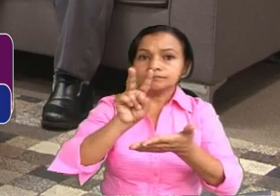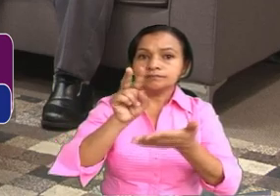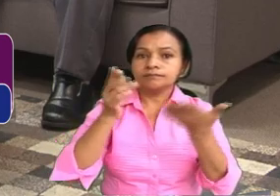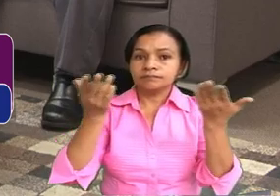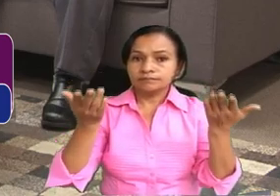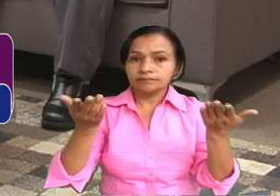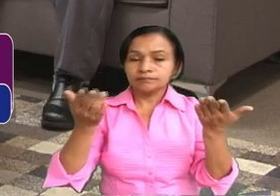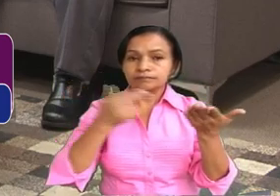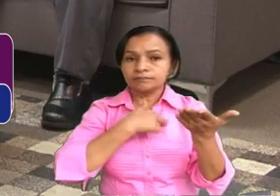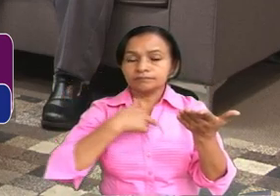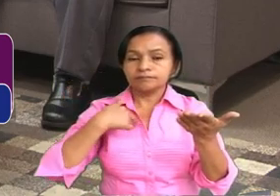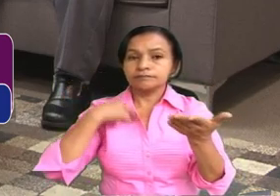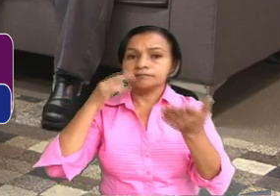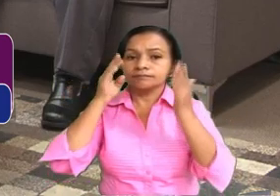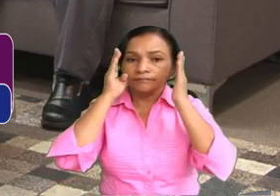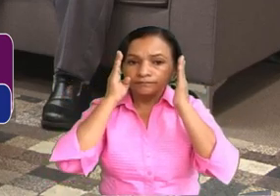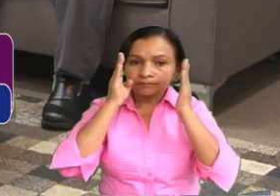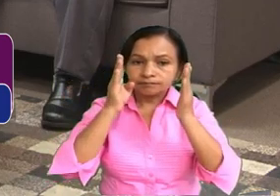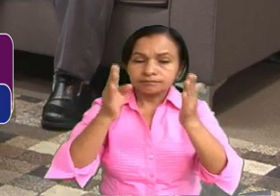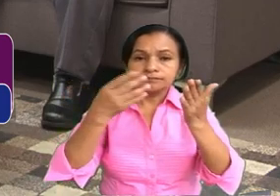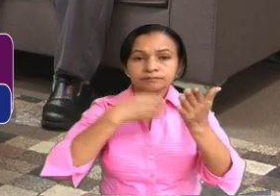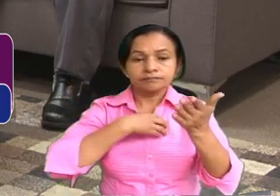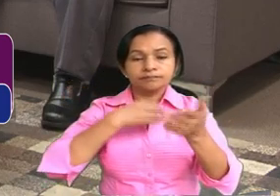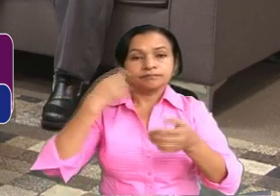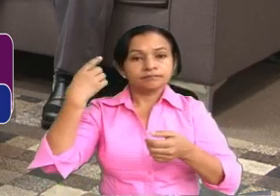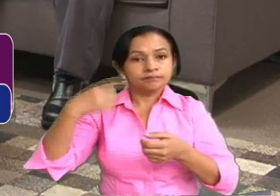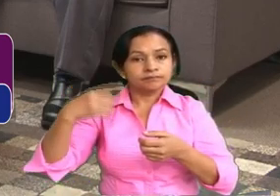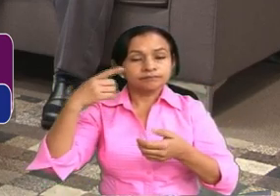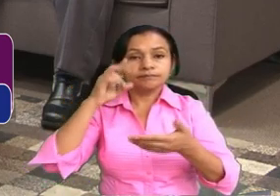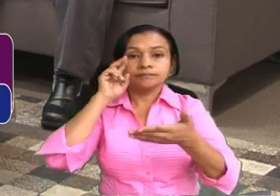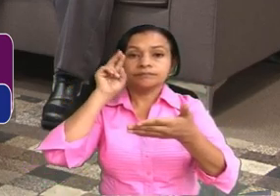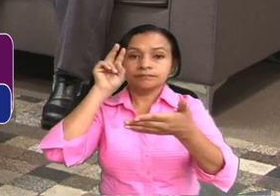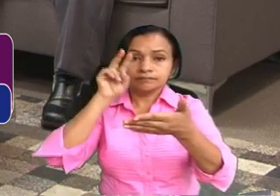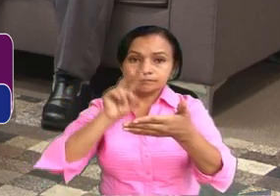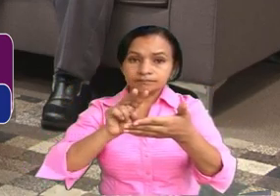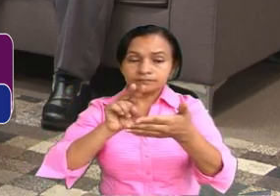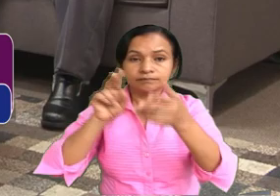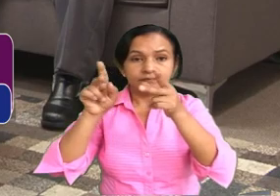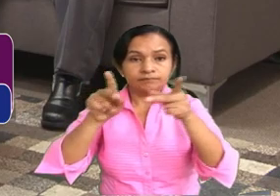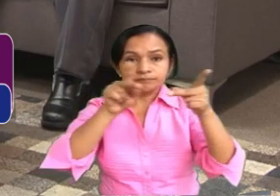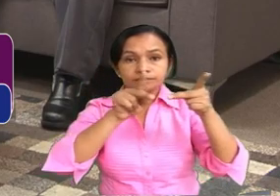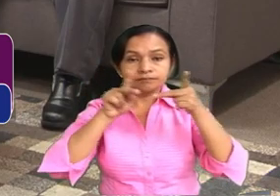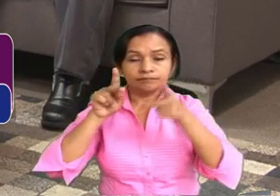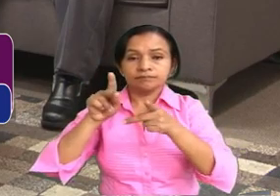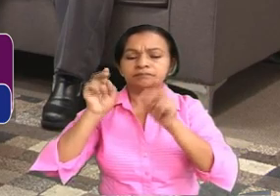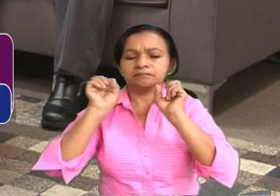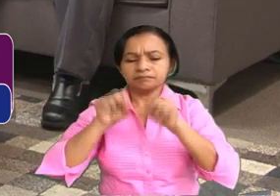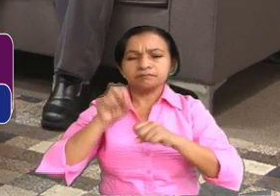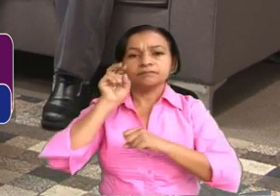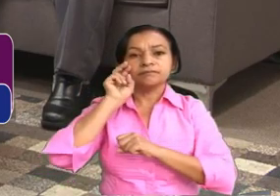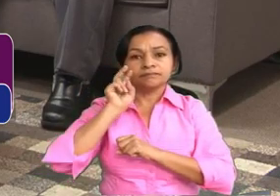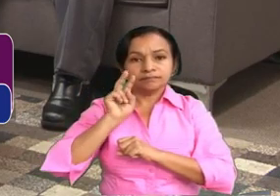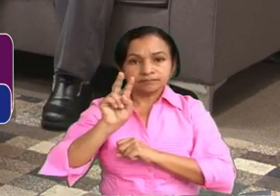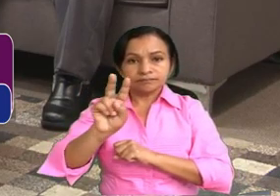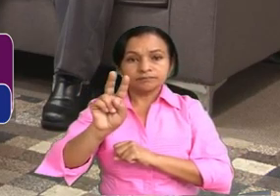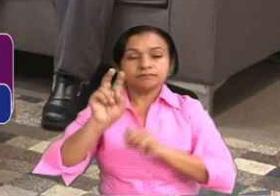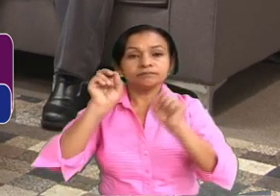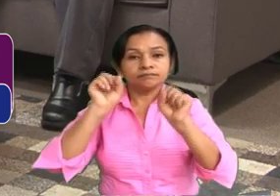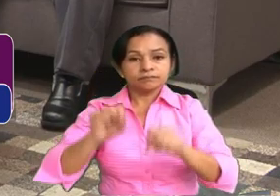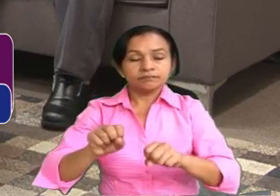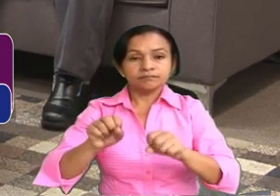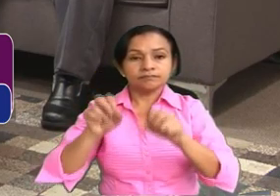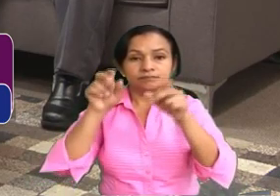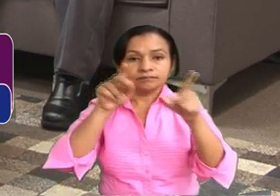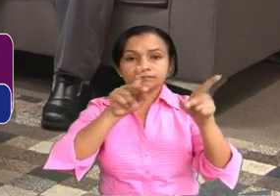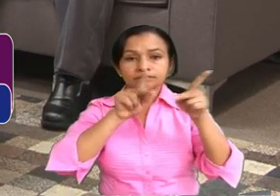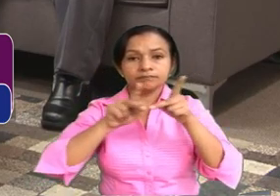estado velando por sus intereses, restituyendo y viendo de que son personas visibles, que son